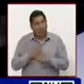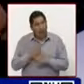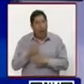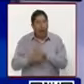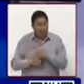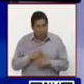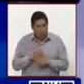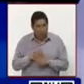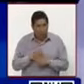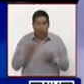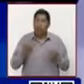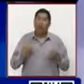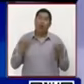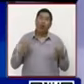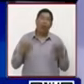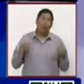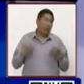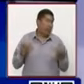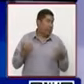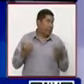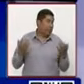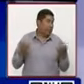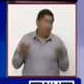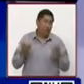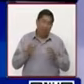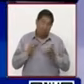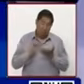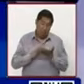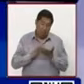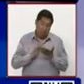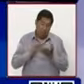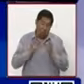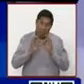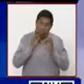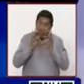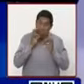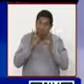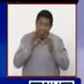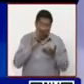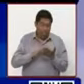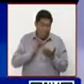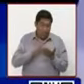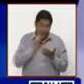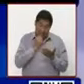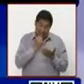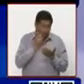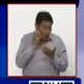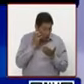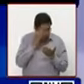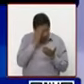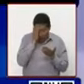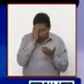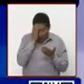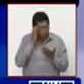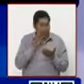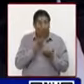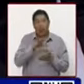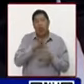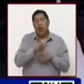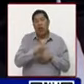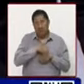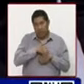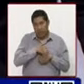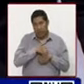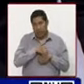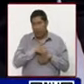Sí. Los niños, los jóvenes, además que están con esto de las redes sociales y toda la tecnología acá, en lo que pasa en el mundo, sería un poco